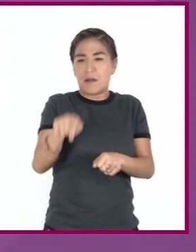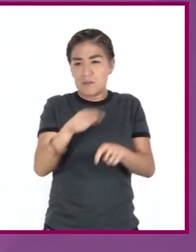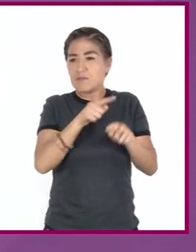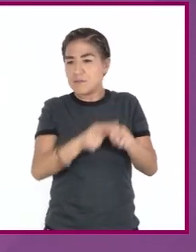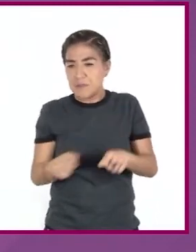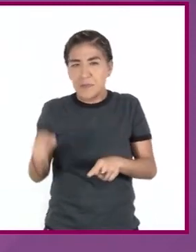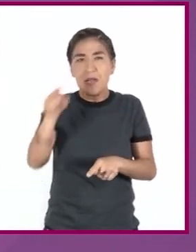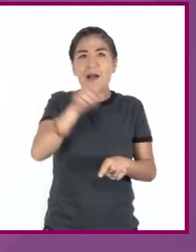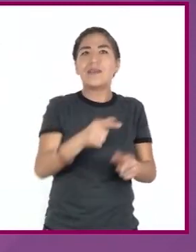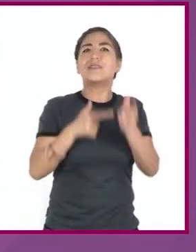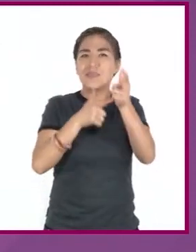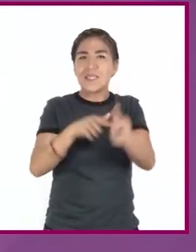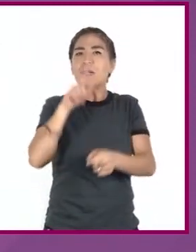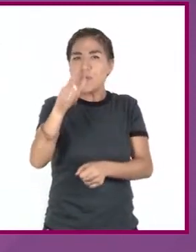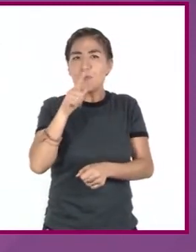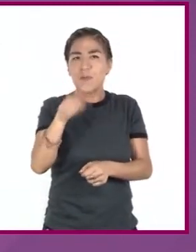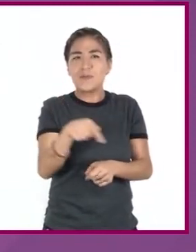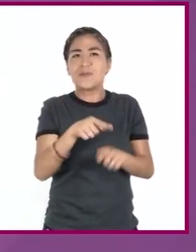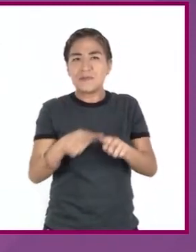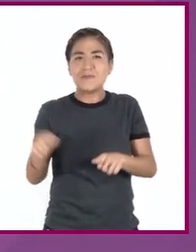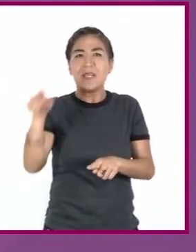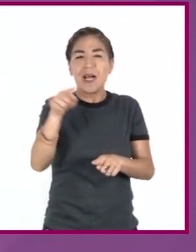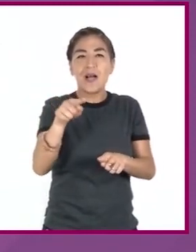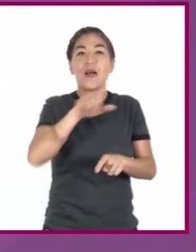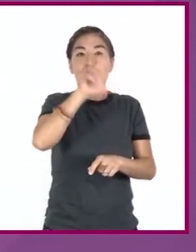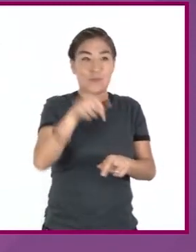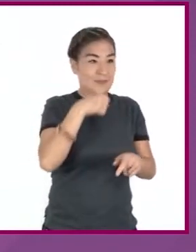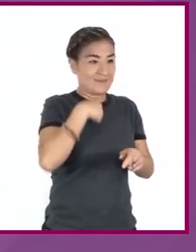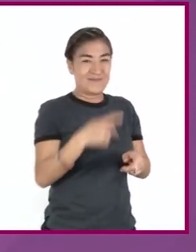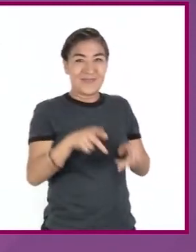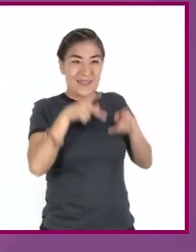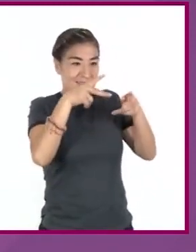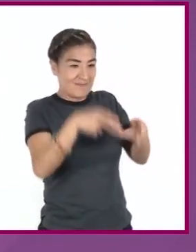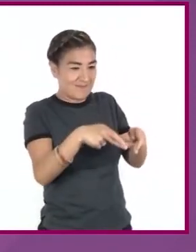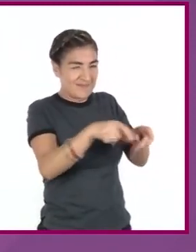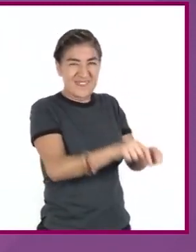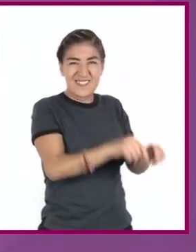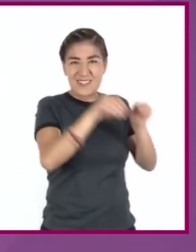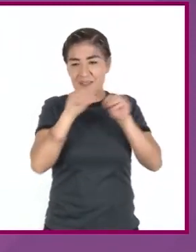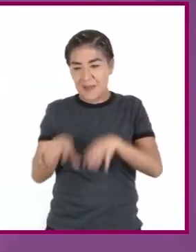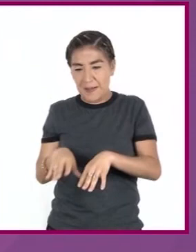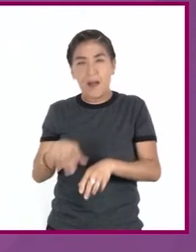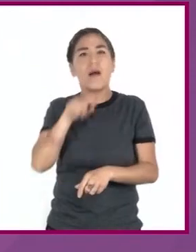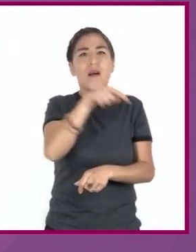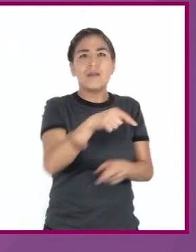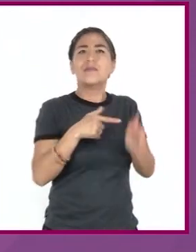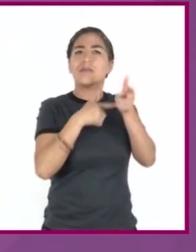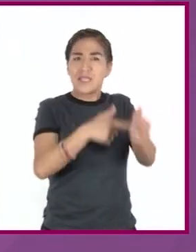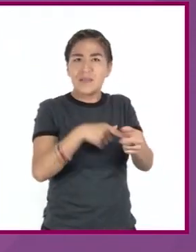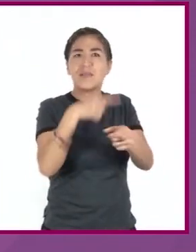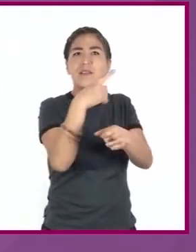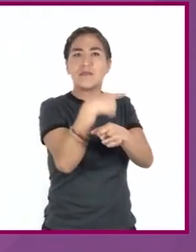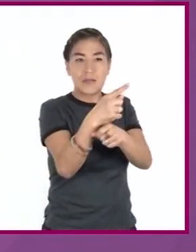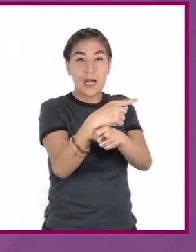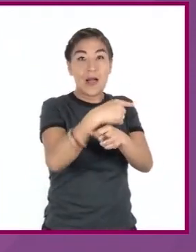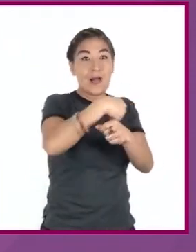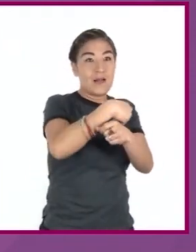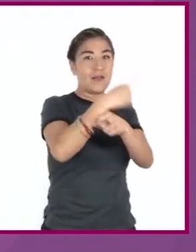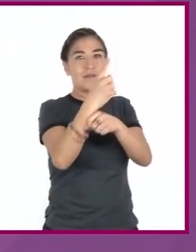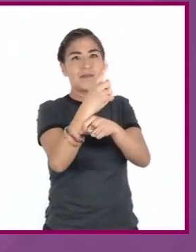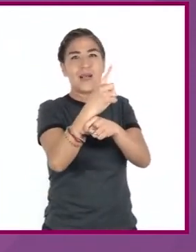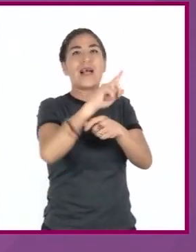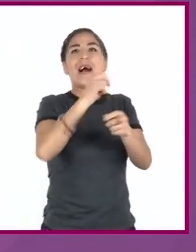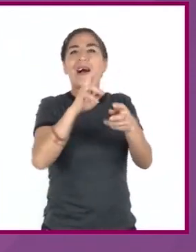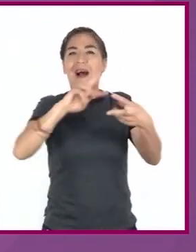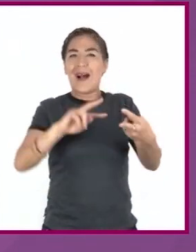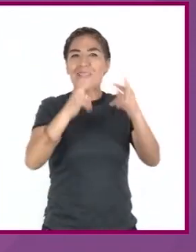fluyendo. Después, cuando desconectaba la pila, de nuevo se movía la aguja, ahora en sentido contrario, pero de